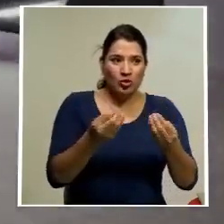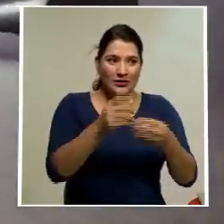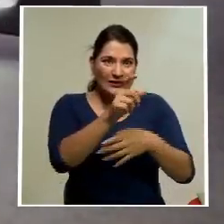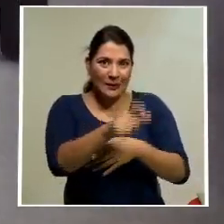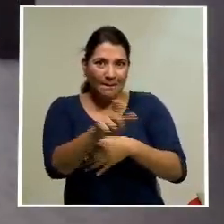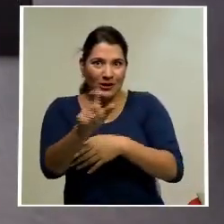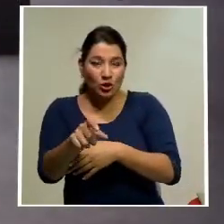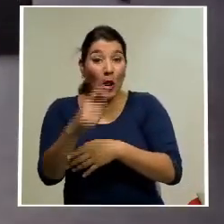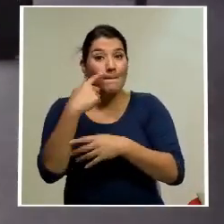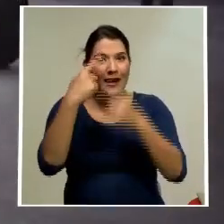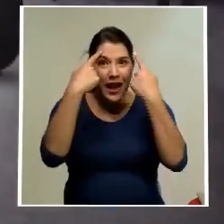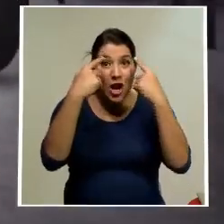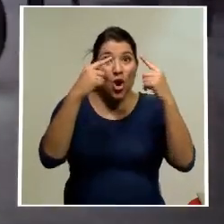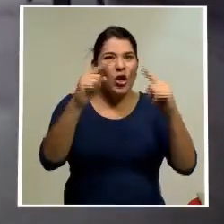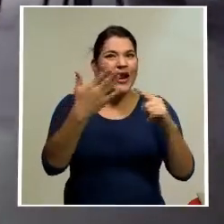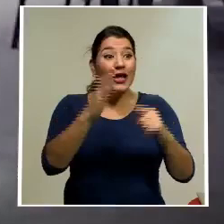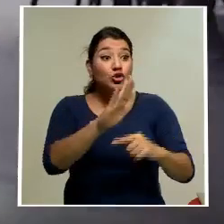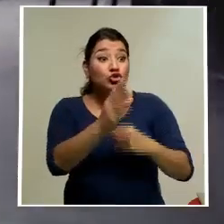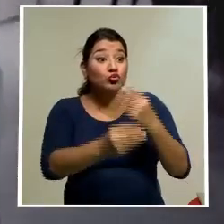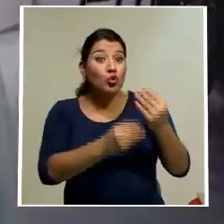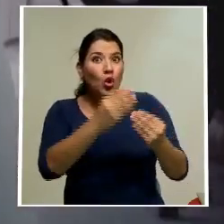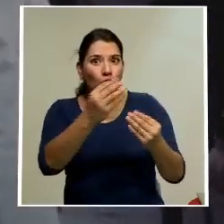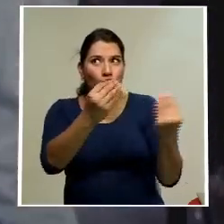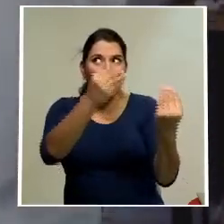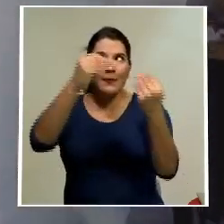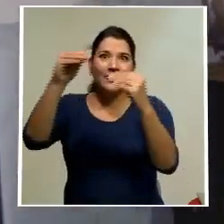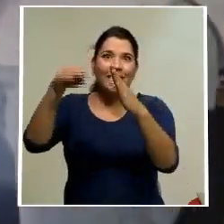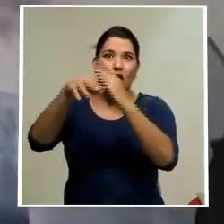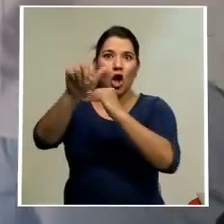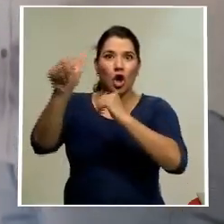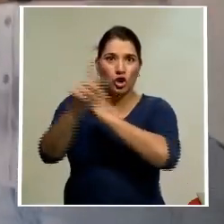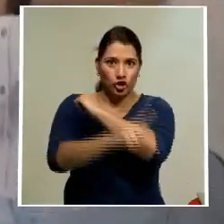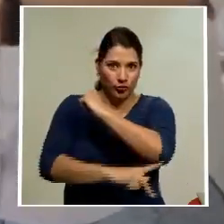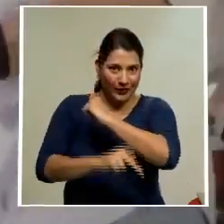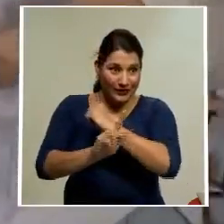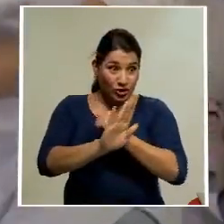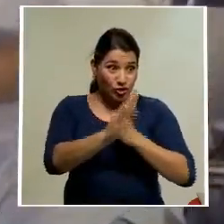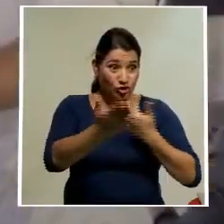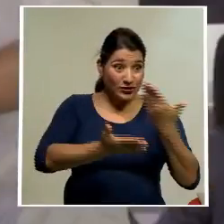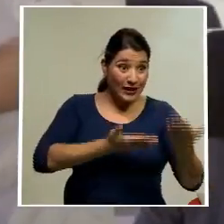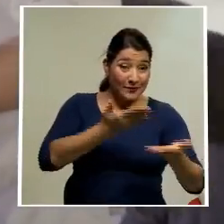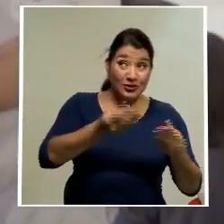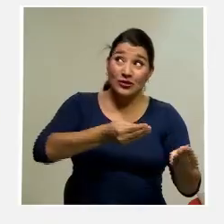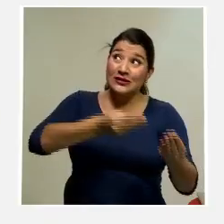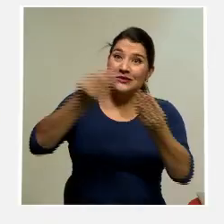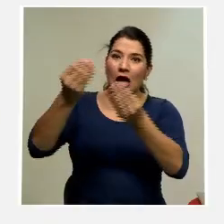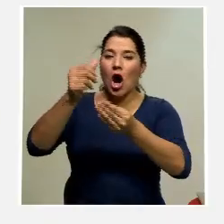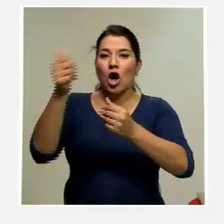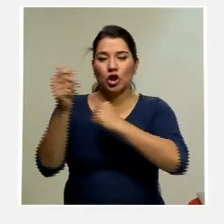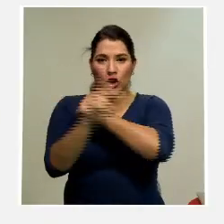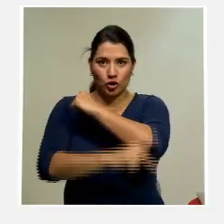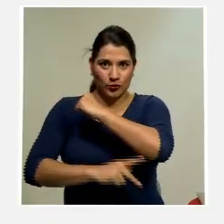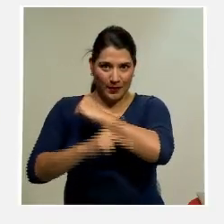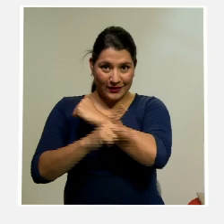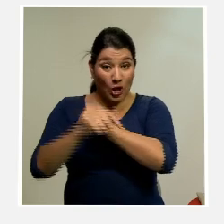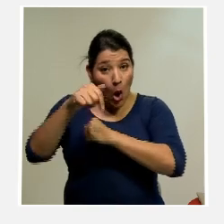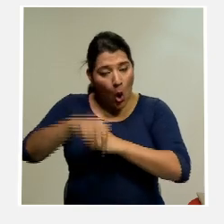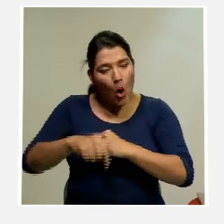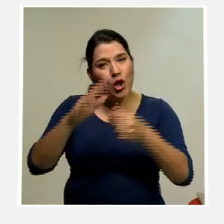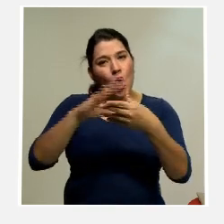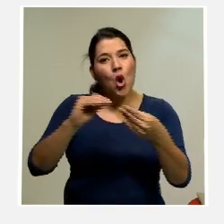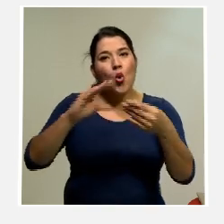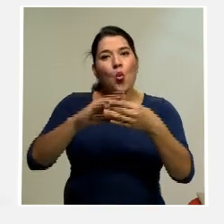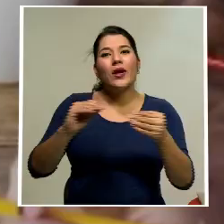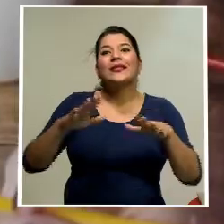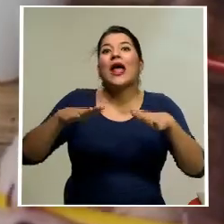para internacionalizar sus productos y servicios. Hoy nos comparte algunas recomendaciones para emprender y reducir el riesgo en